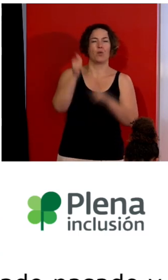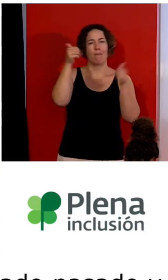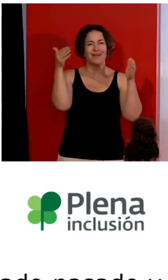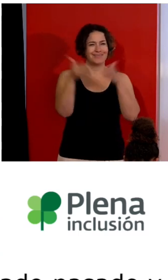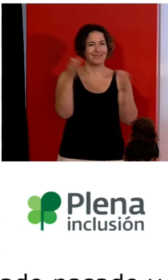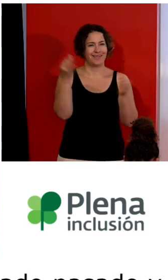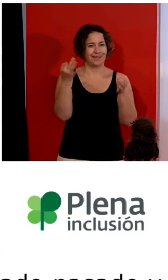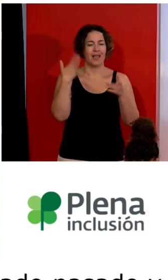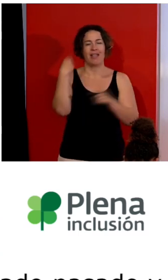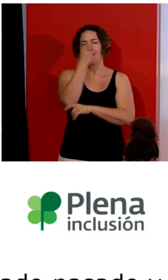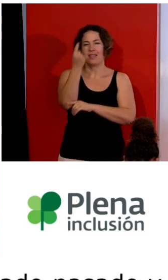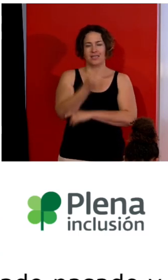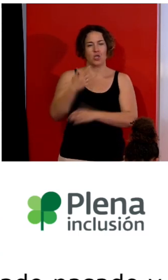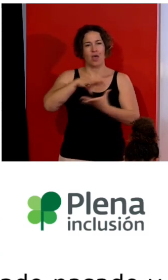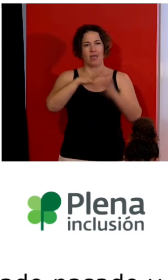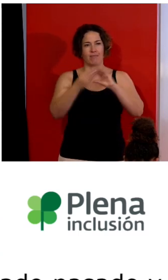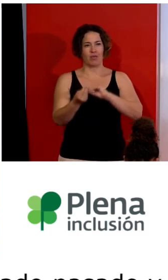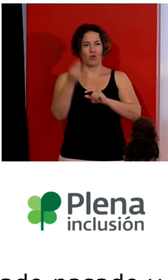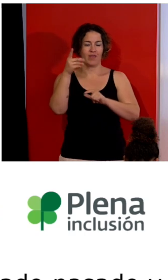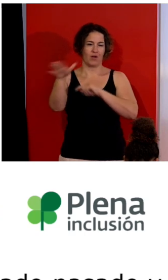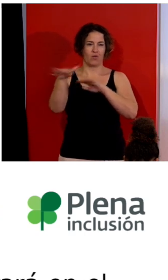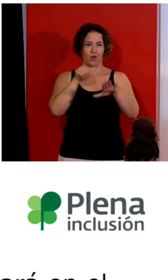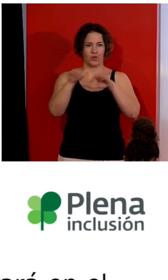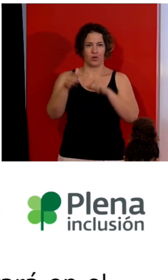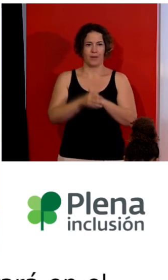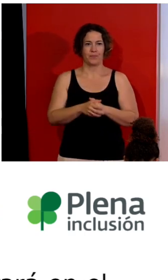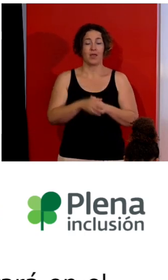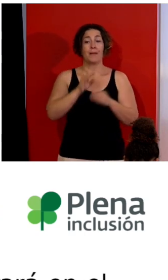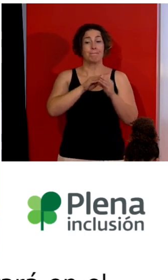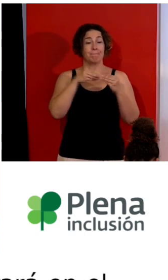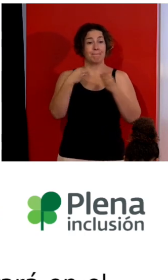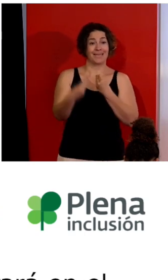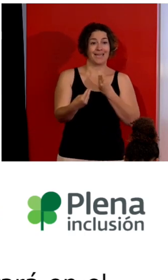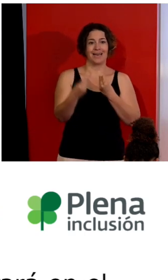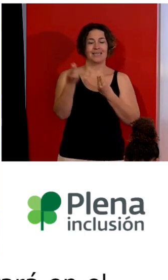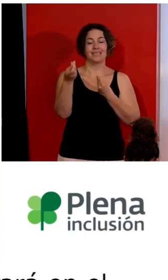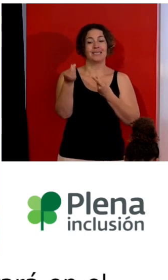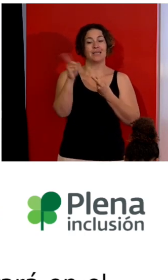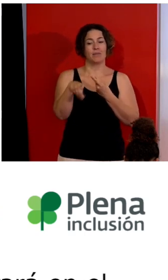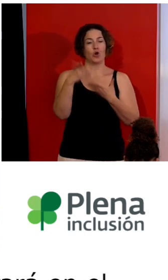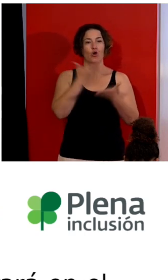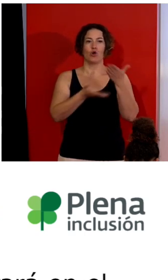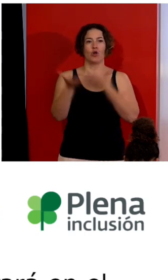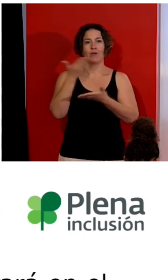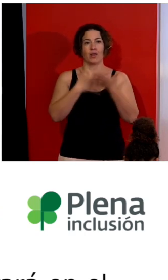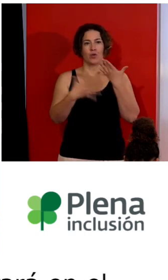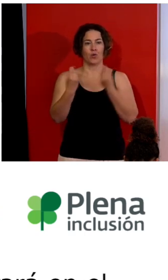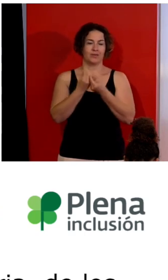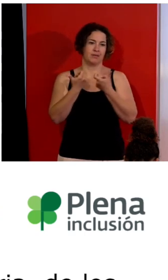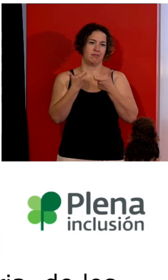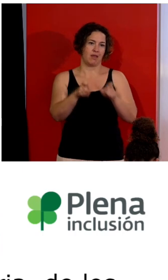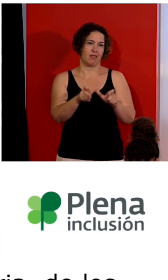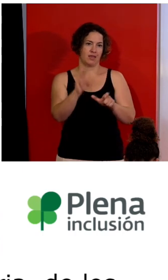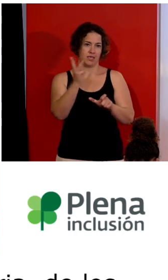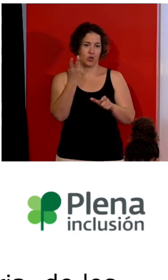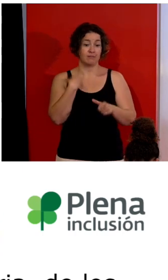centrará en el diseño y adaptación de la convocatoria de los materiales, así como la colaboración con el tercer sector. Pues